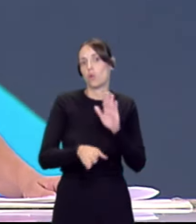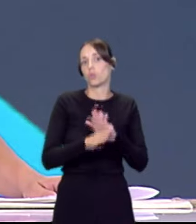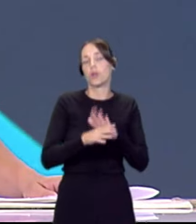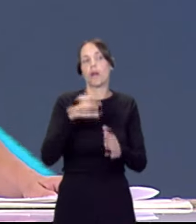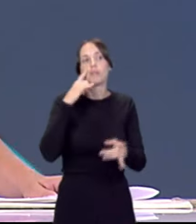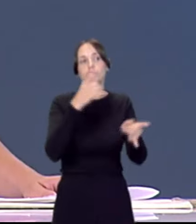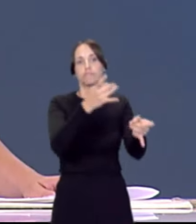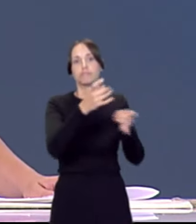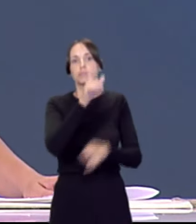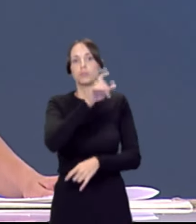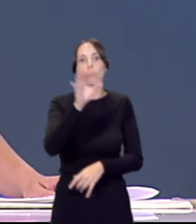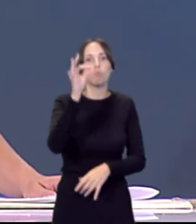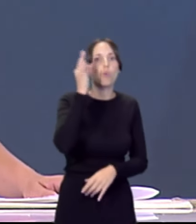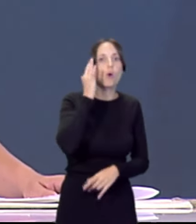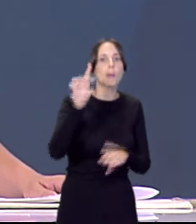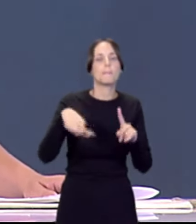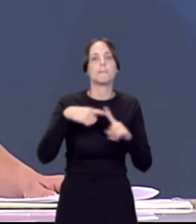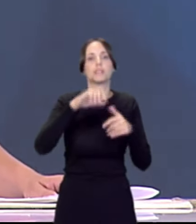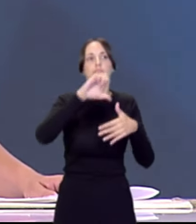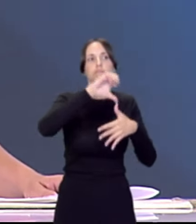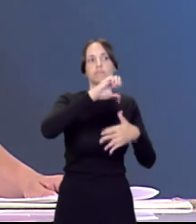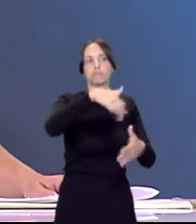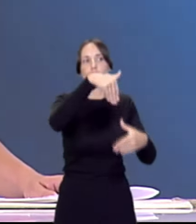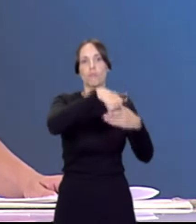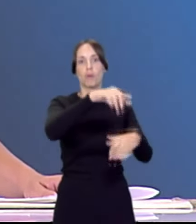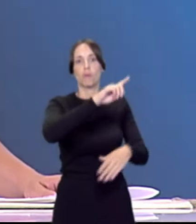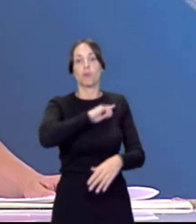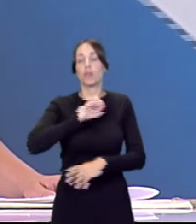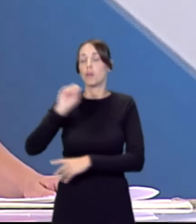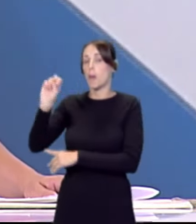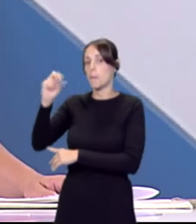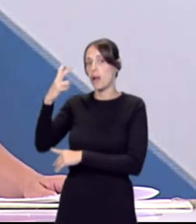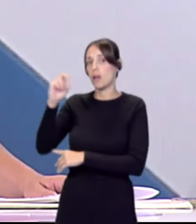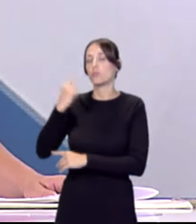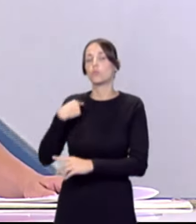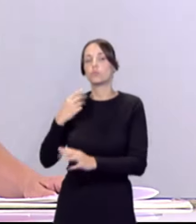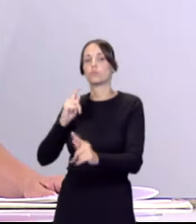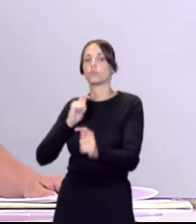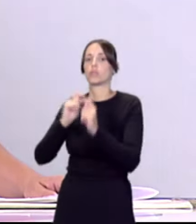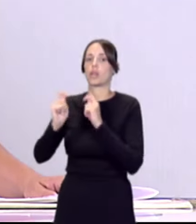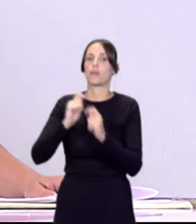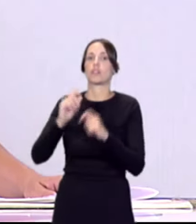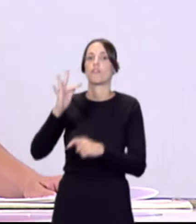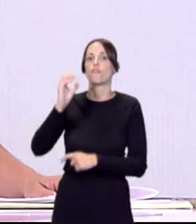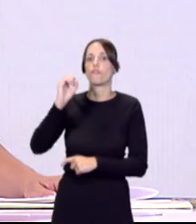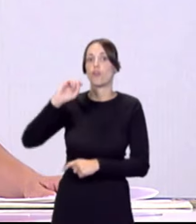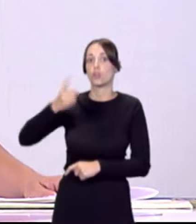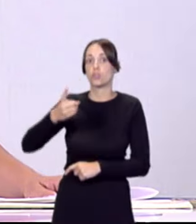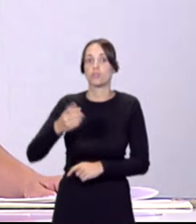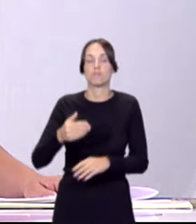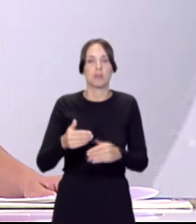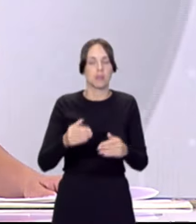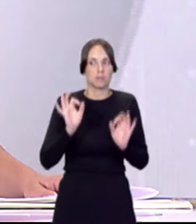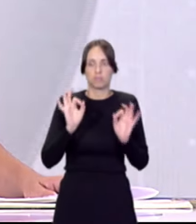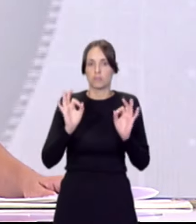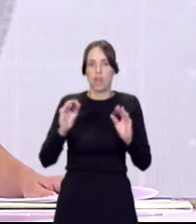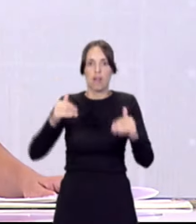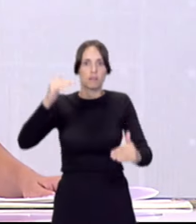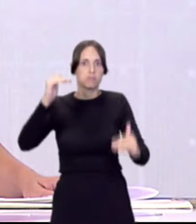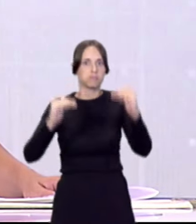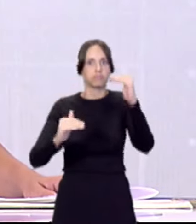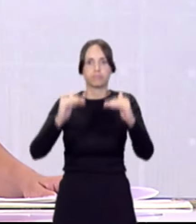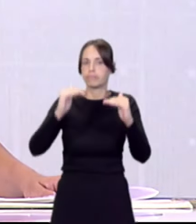mientras su oponente, Kamala Harris, se ha sometido a una entrevista en la Fox. Nunca antes una campaña presidencial estadounidense había estado tan ajustada.